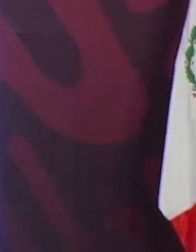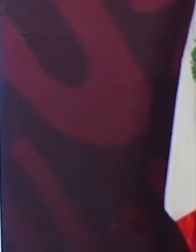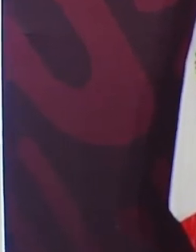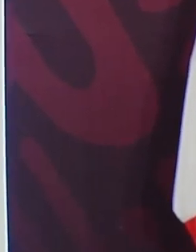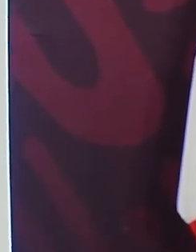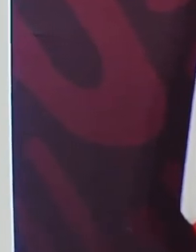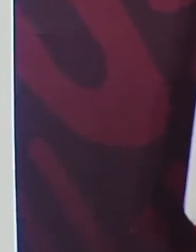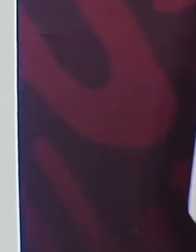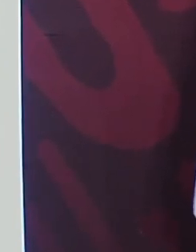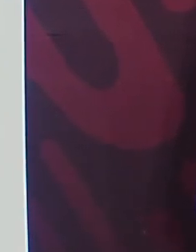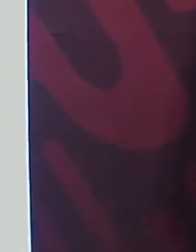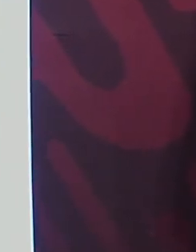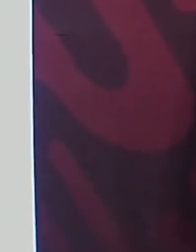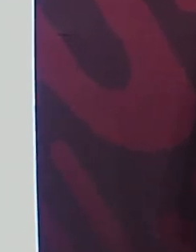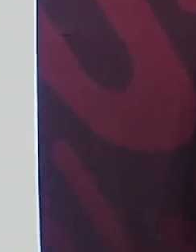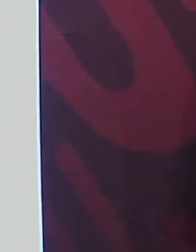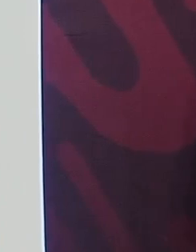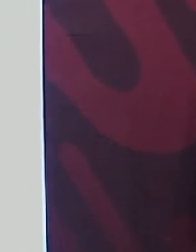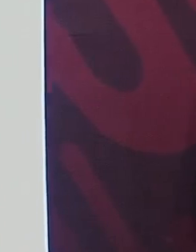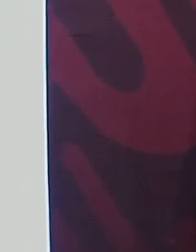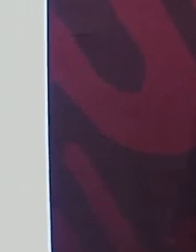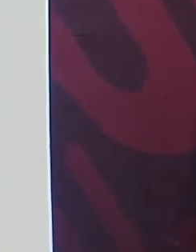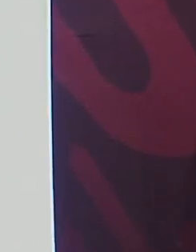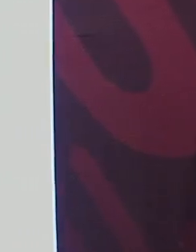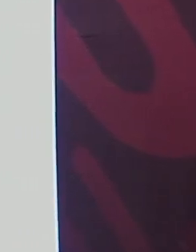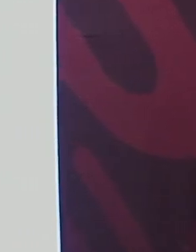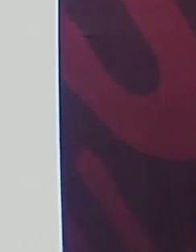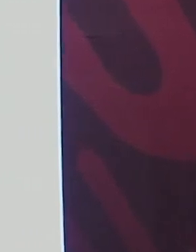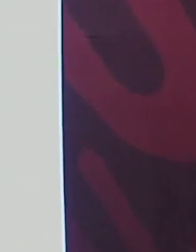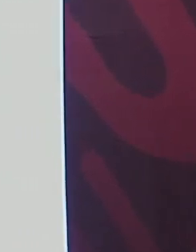cuando se lucha por una causa justa,